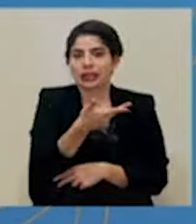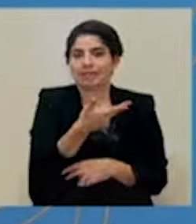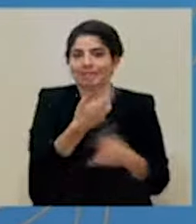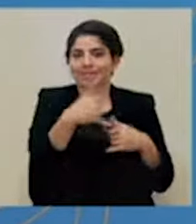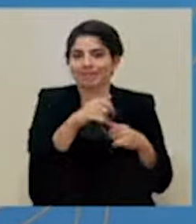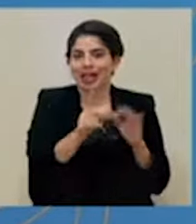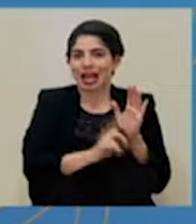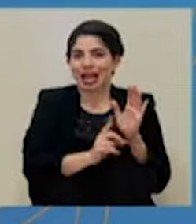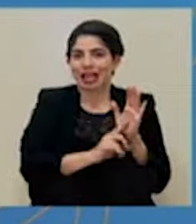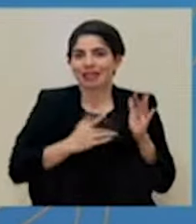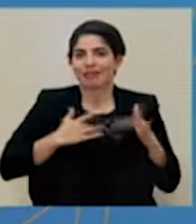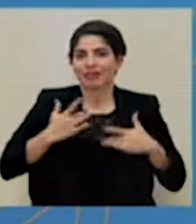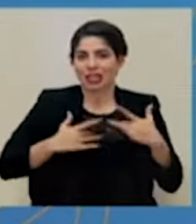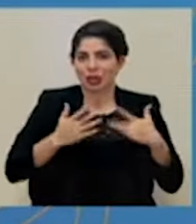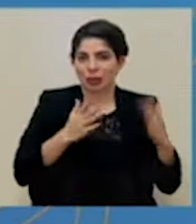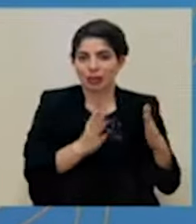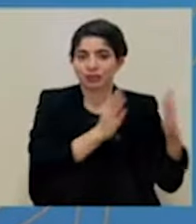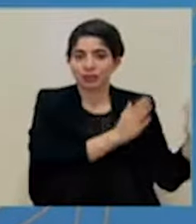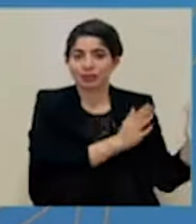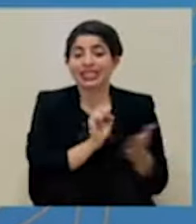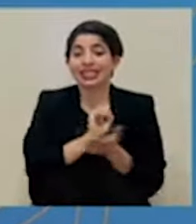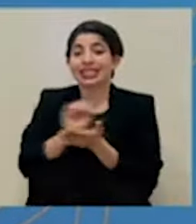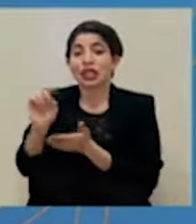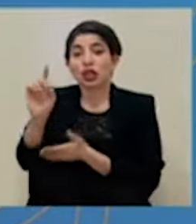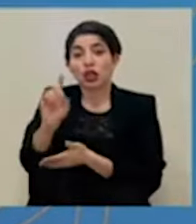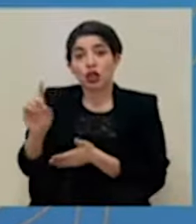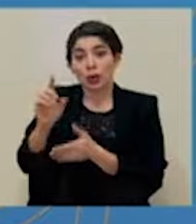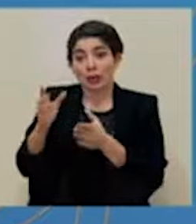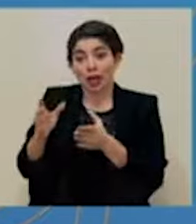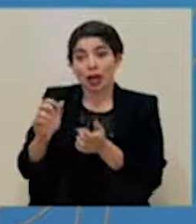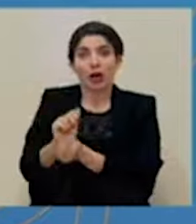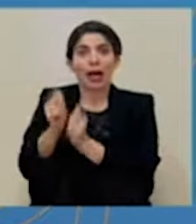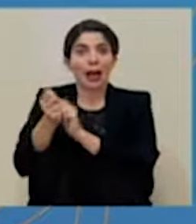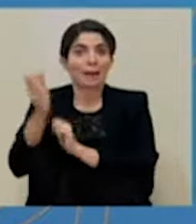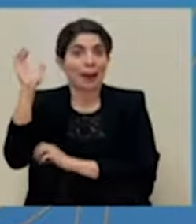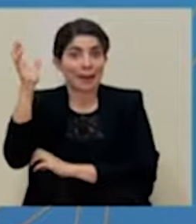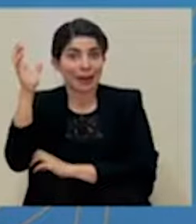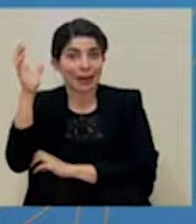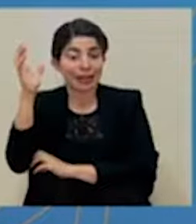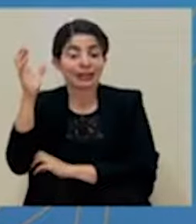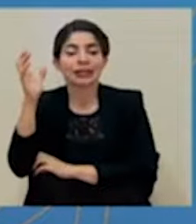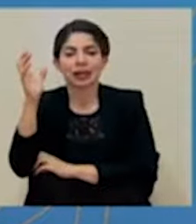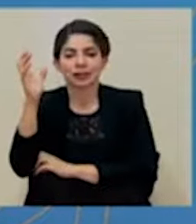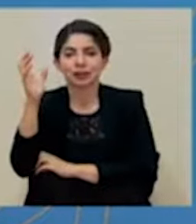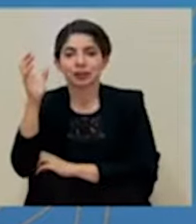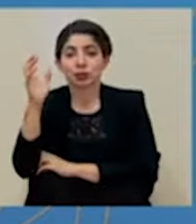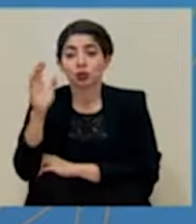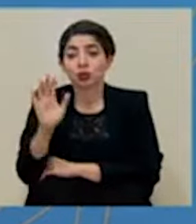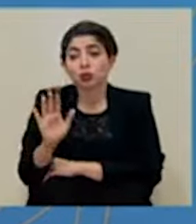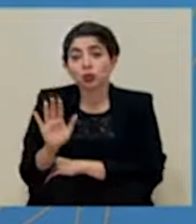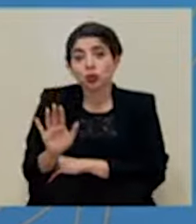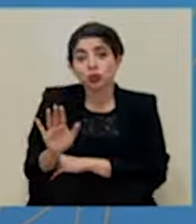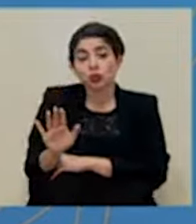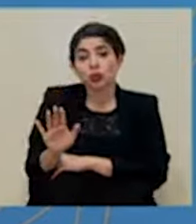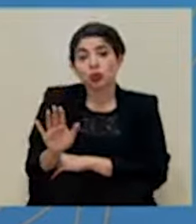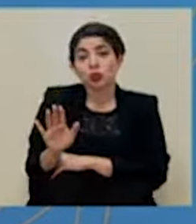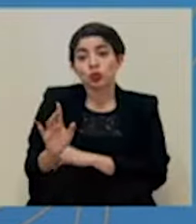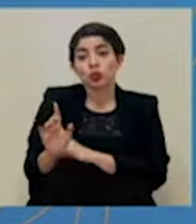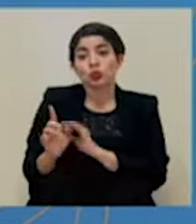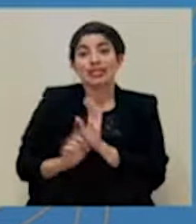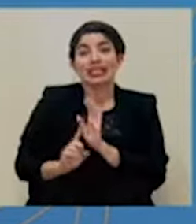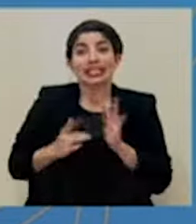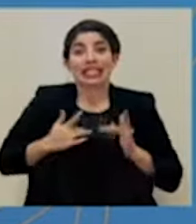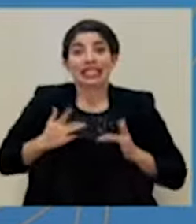Asimismo, el cantón de Santo Domingo, pasa alerta amarilla, mantiene la condición de alerta